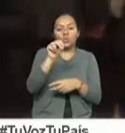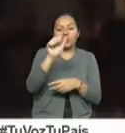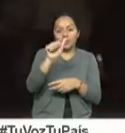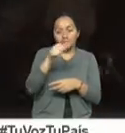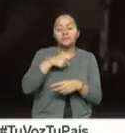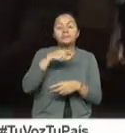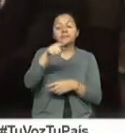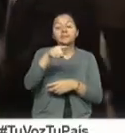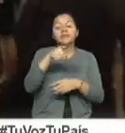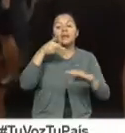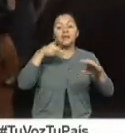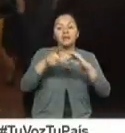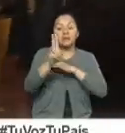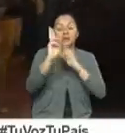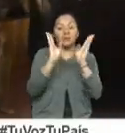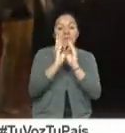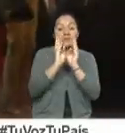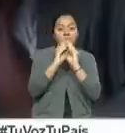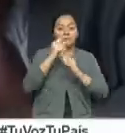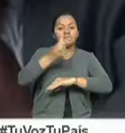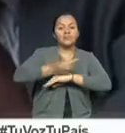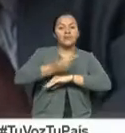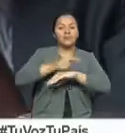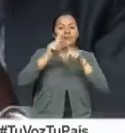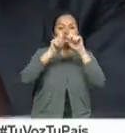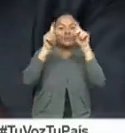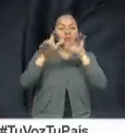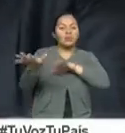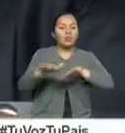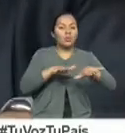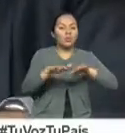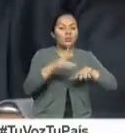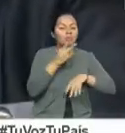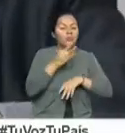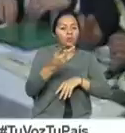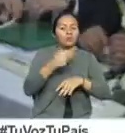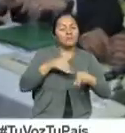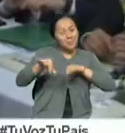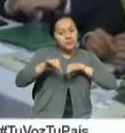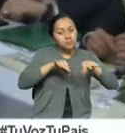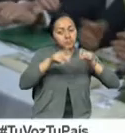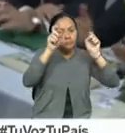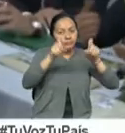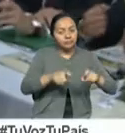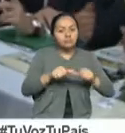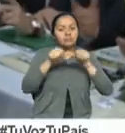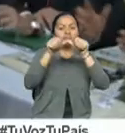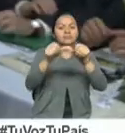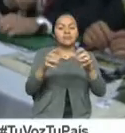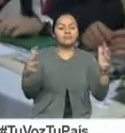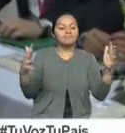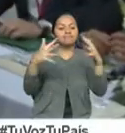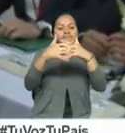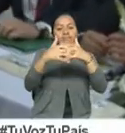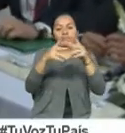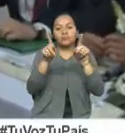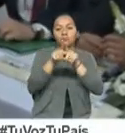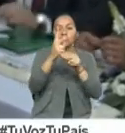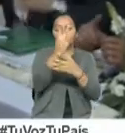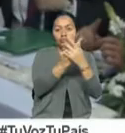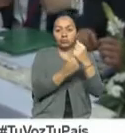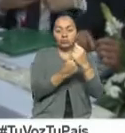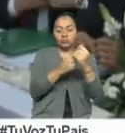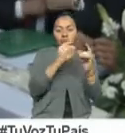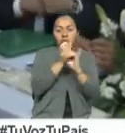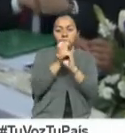inauguración del evento, el gerente de la empresa coordinadora de empresas públicas explicó que se busca mantener una sinergia entre ambas instancias para